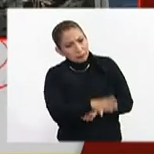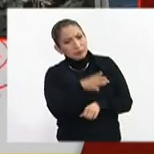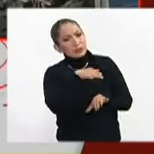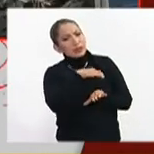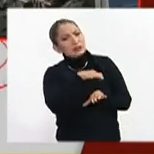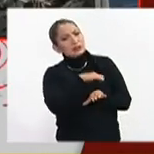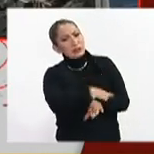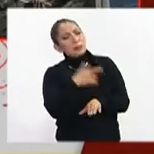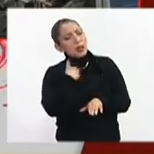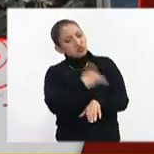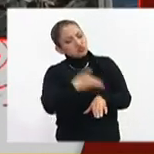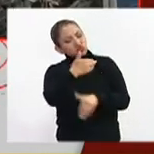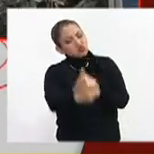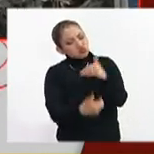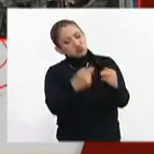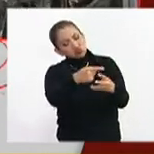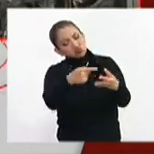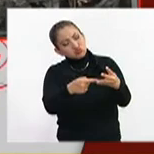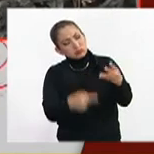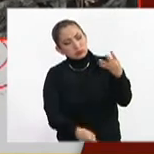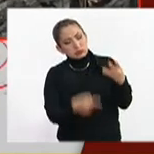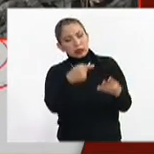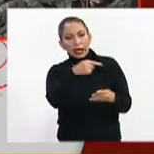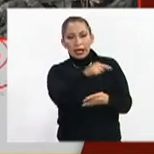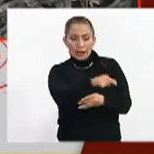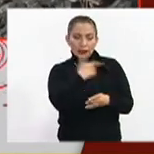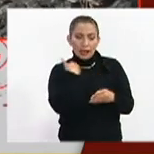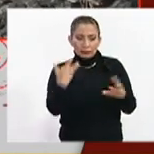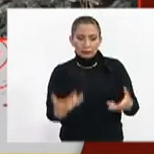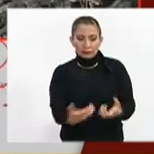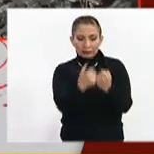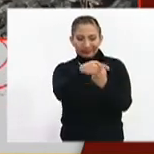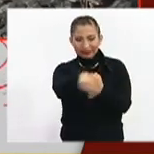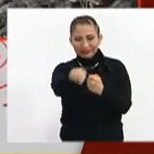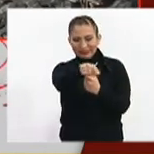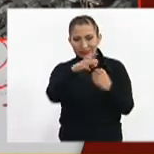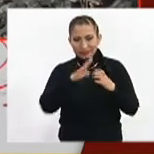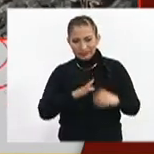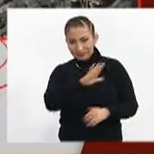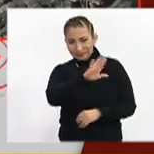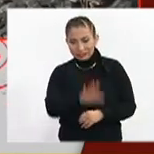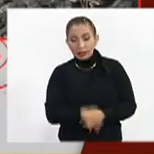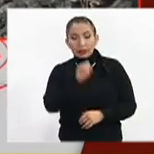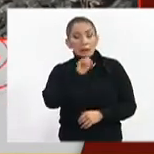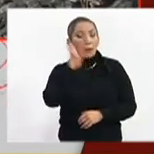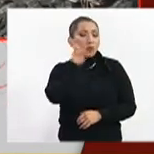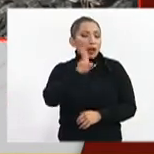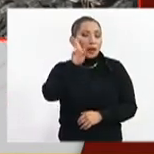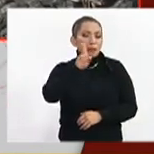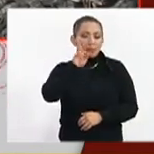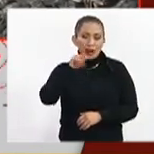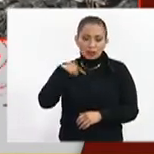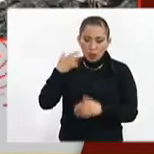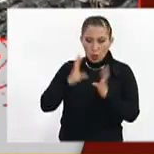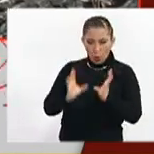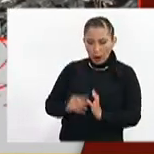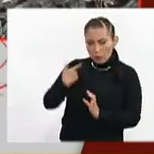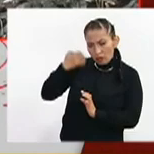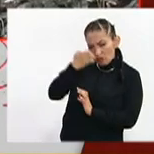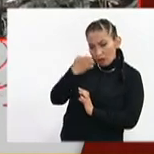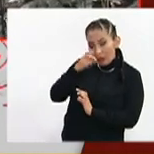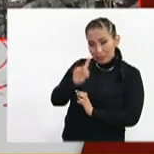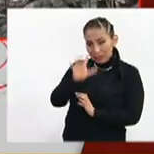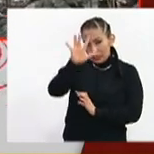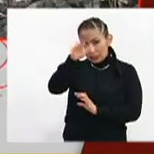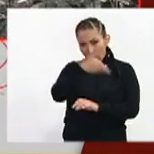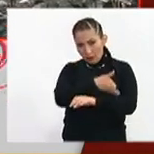sobre todos los procedimientos que siguen en este rescate, también sobre las pruebas genéticas que se tienen que hacer. Ya van